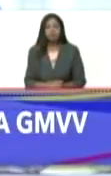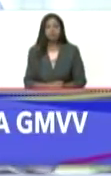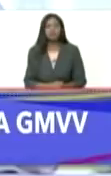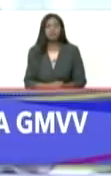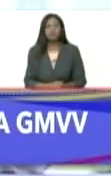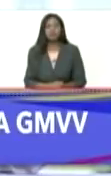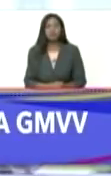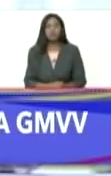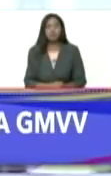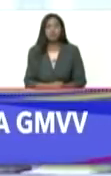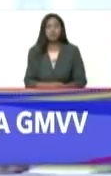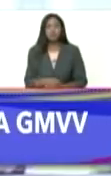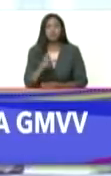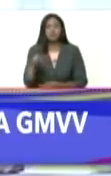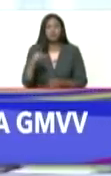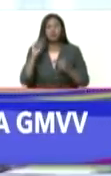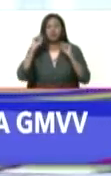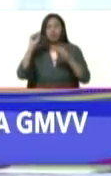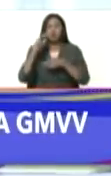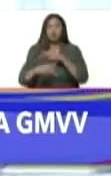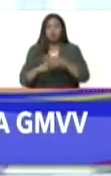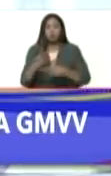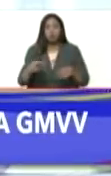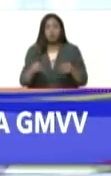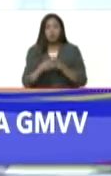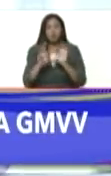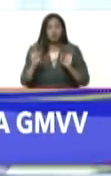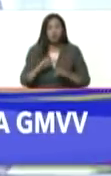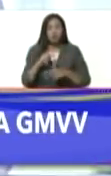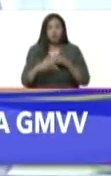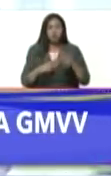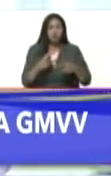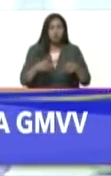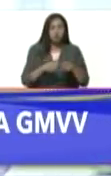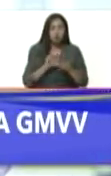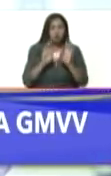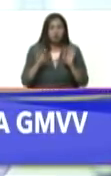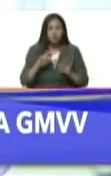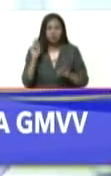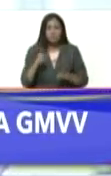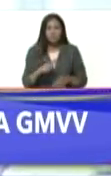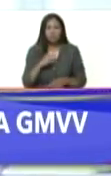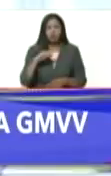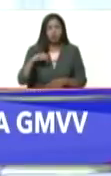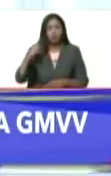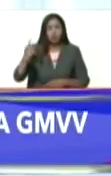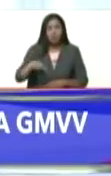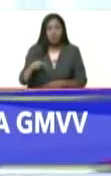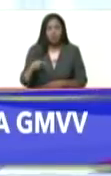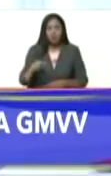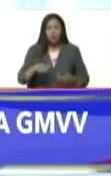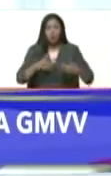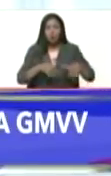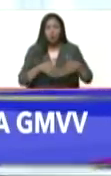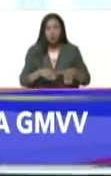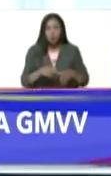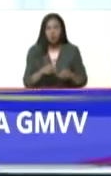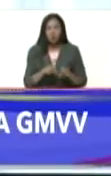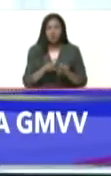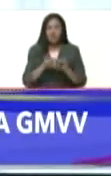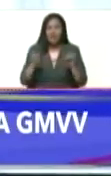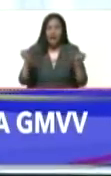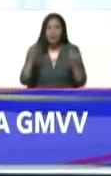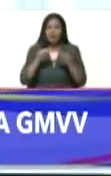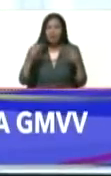ha logrado producir con el complejo siderúrgico que tenemos en Guayana cabillas